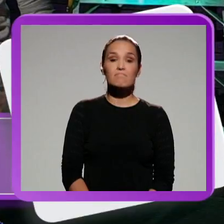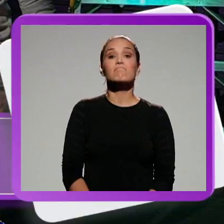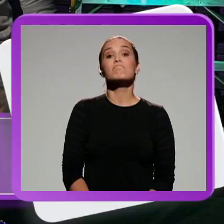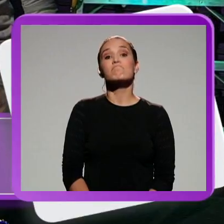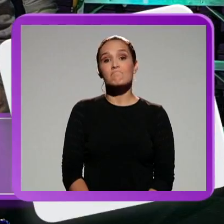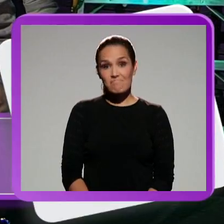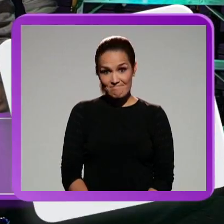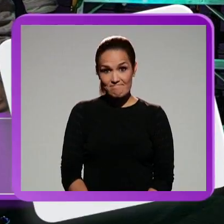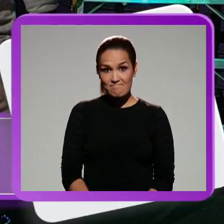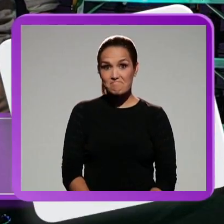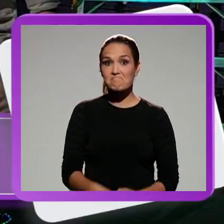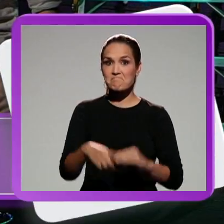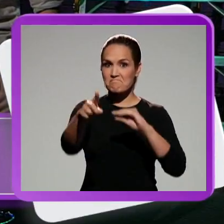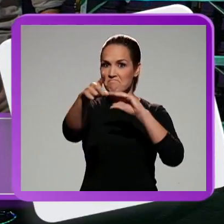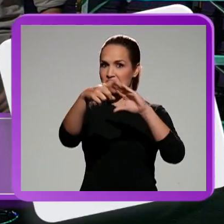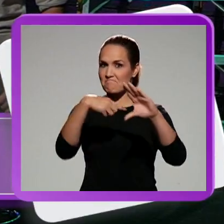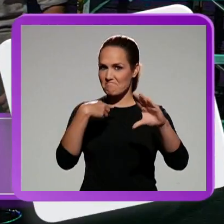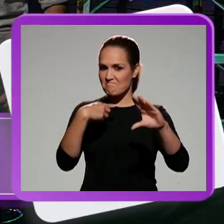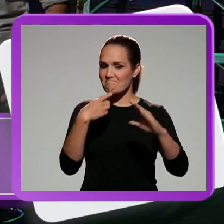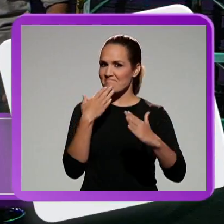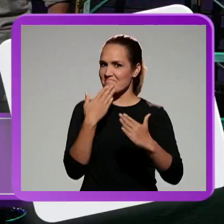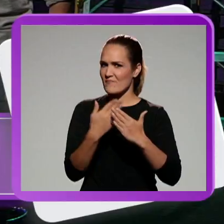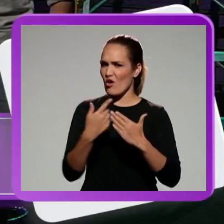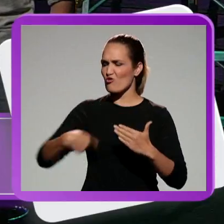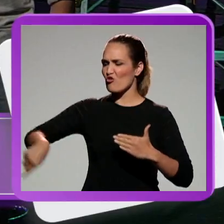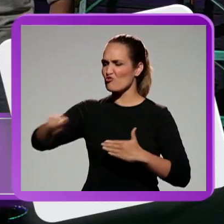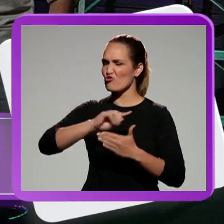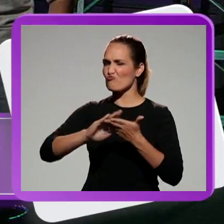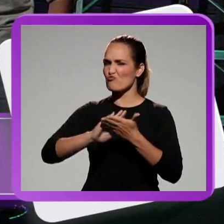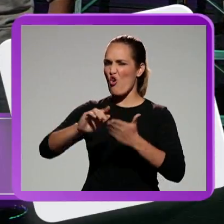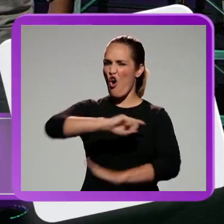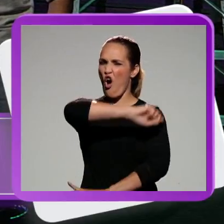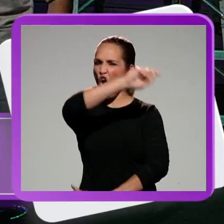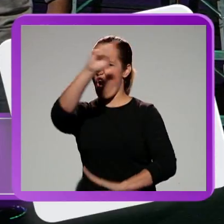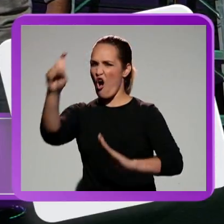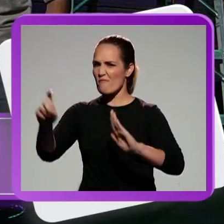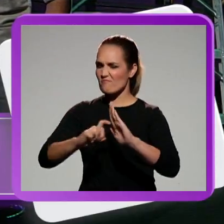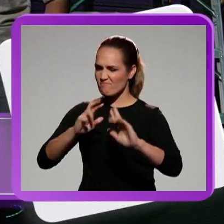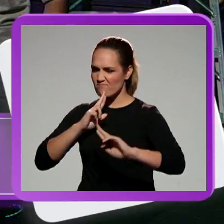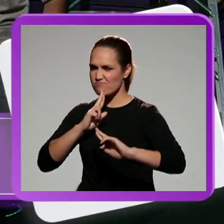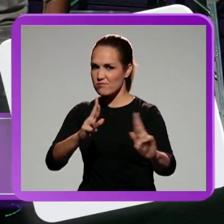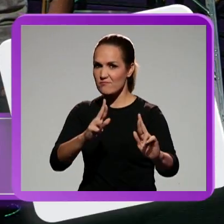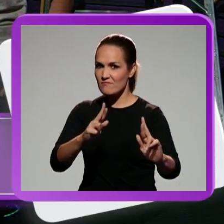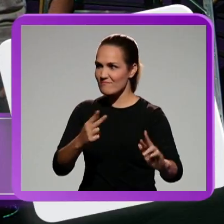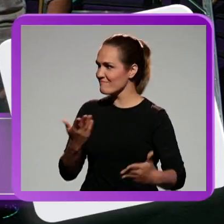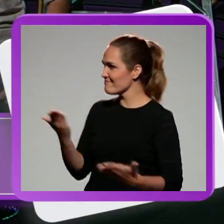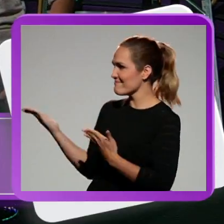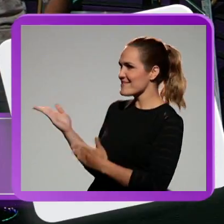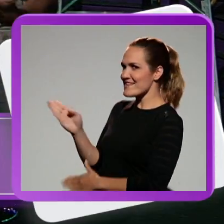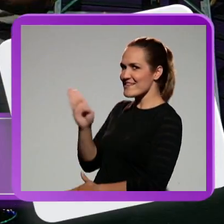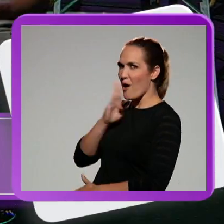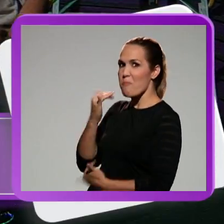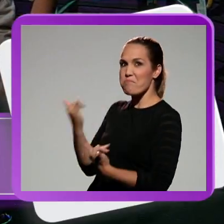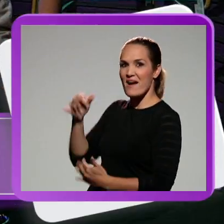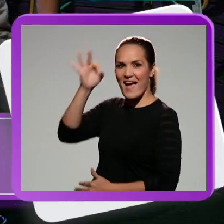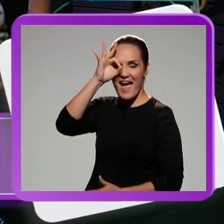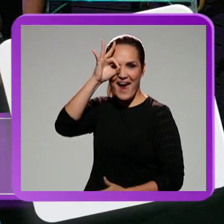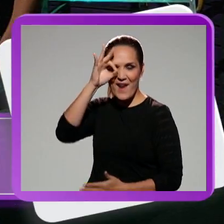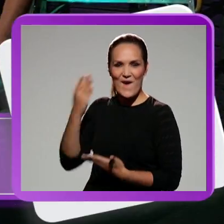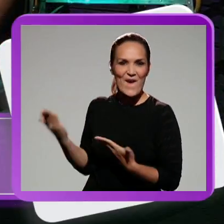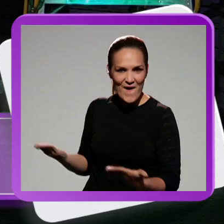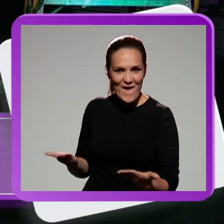Andrés, y como nosotros todo lo podemos y todo lo solucionamos, aquí está Jero, con